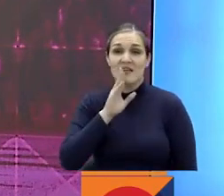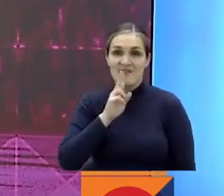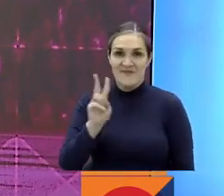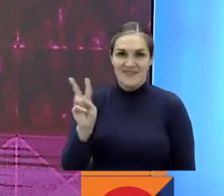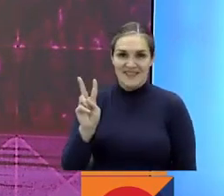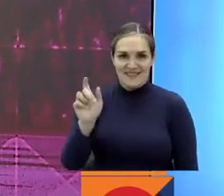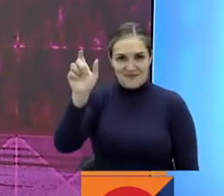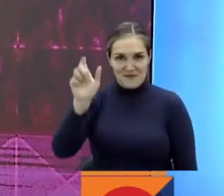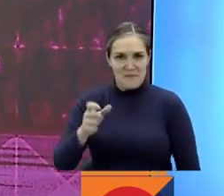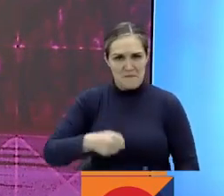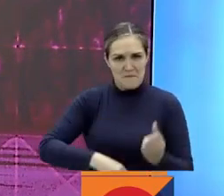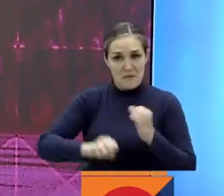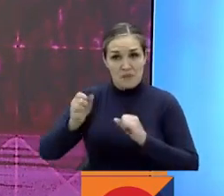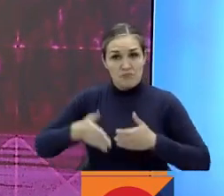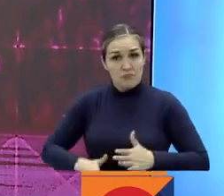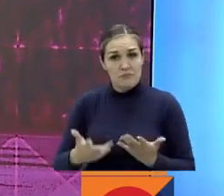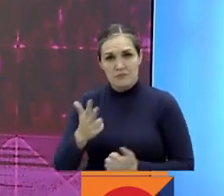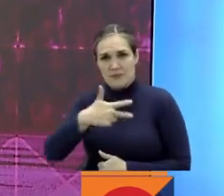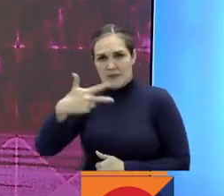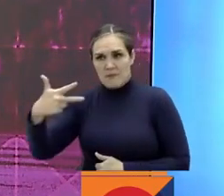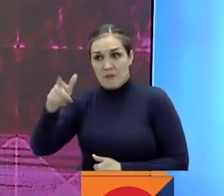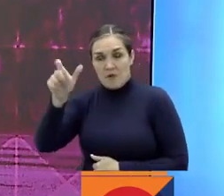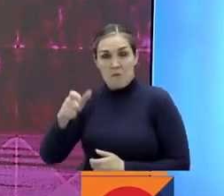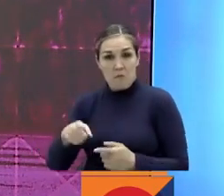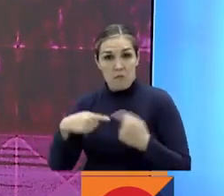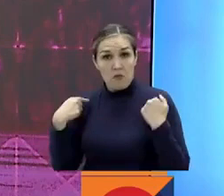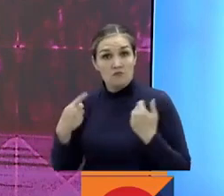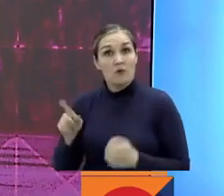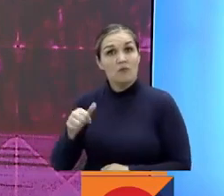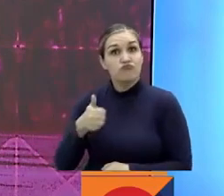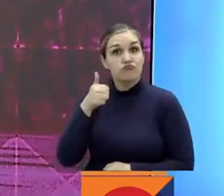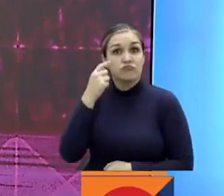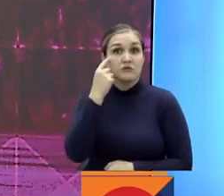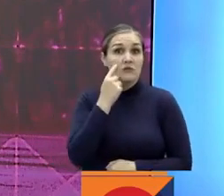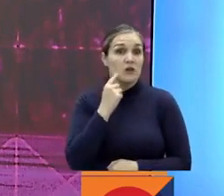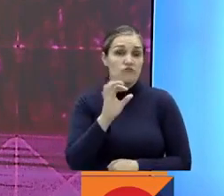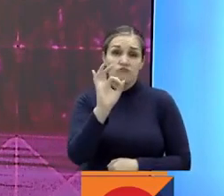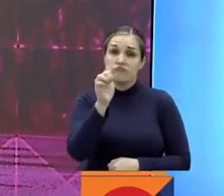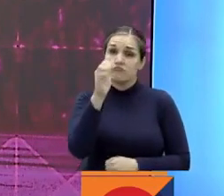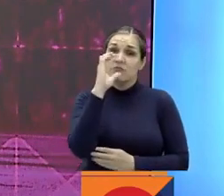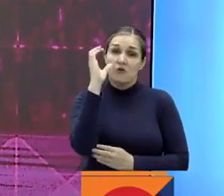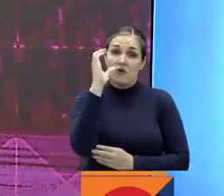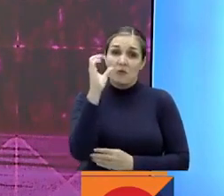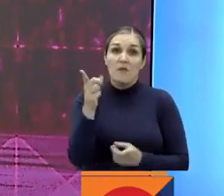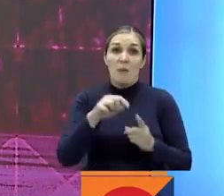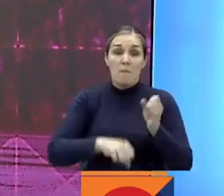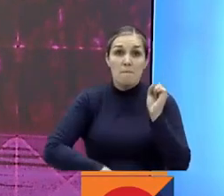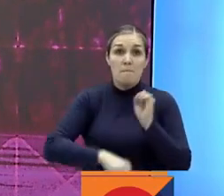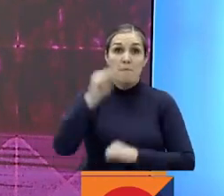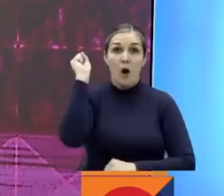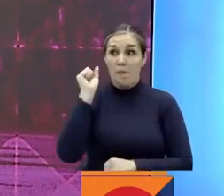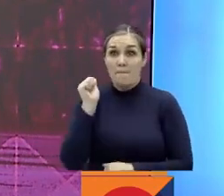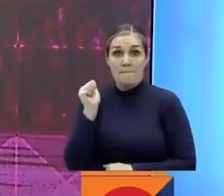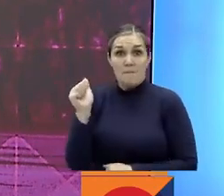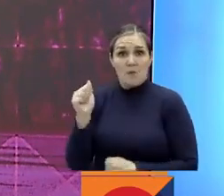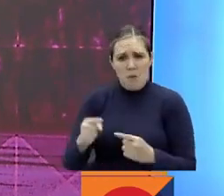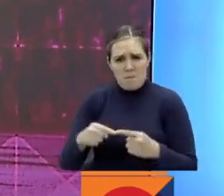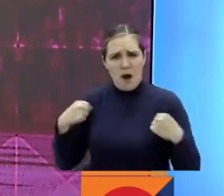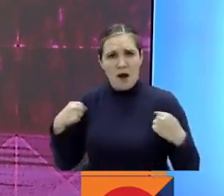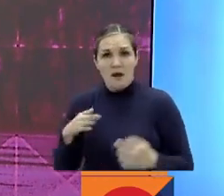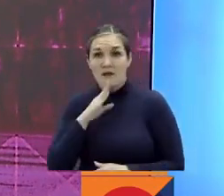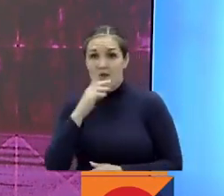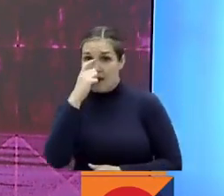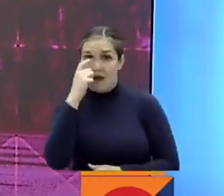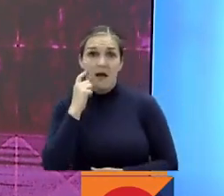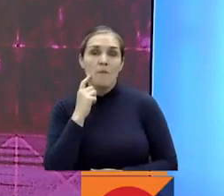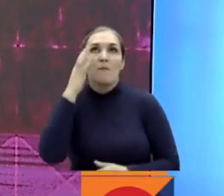se quedó con la general. Además, muy buena la presentación de Sergio Andrés Higuita y también victoria en lo personal de Egan Bernal, que por